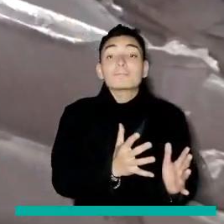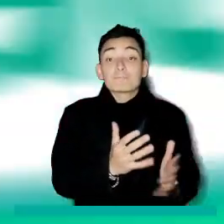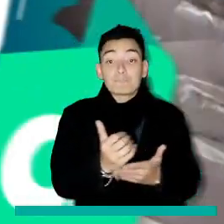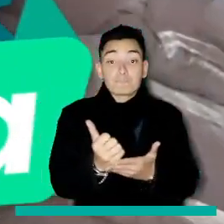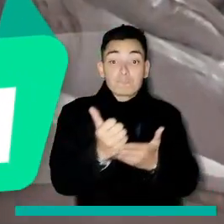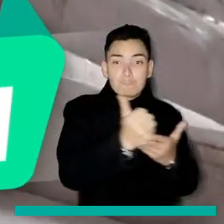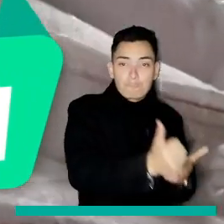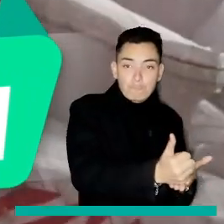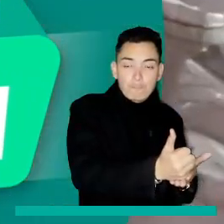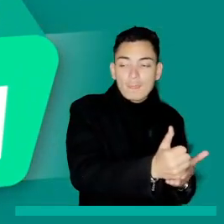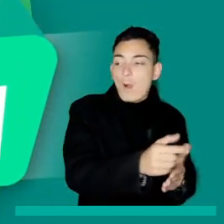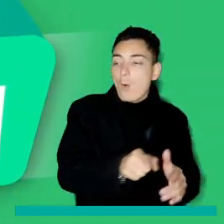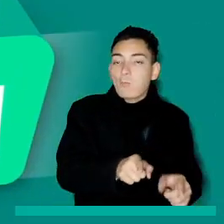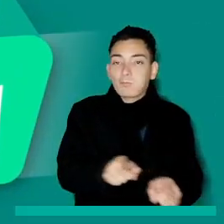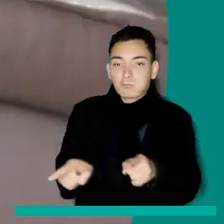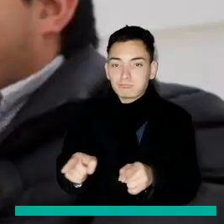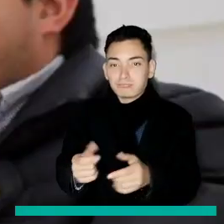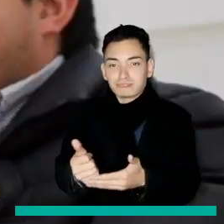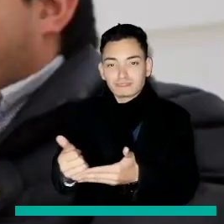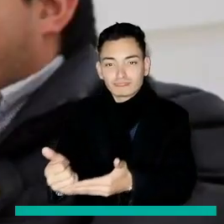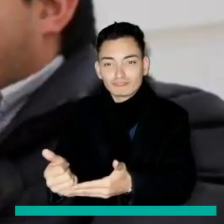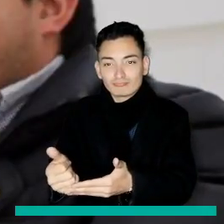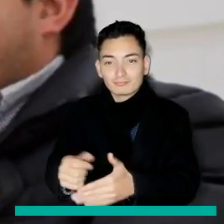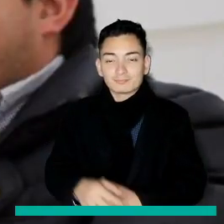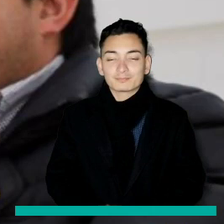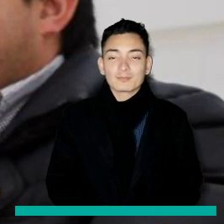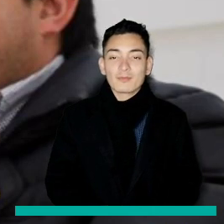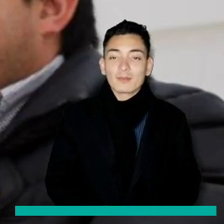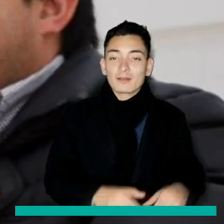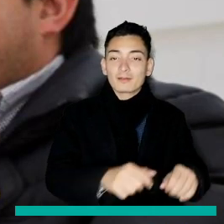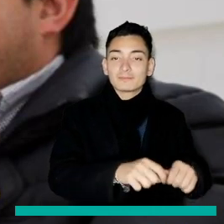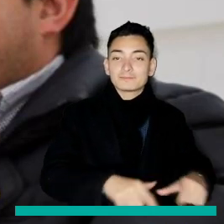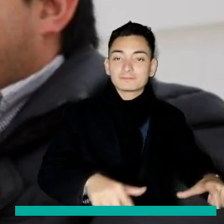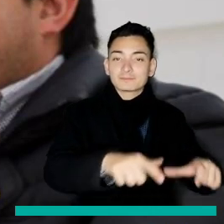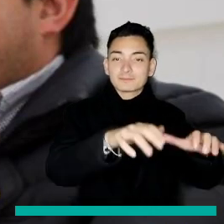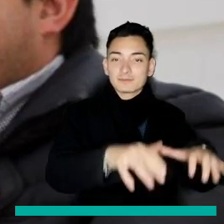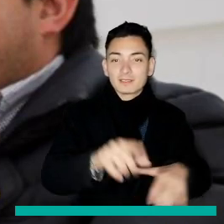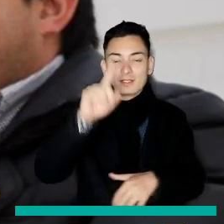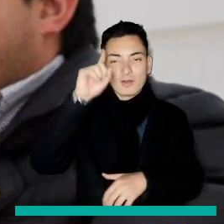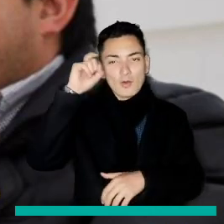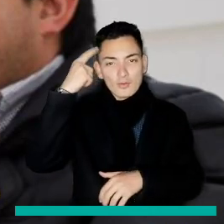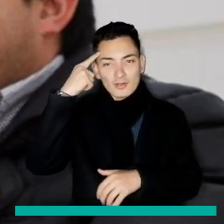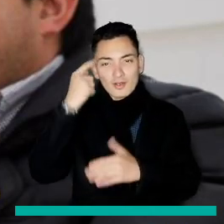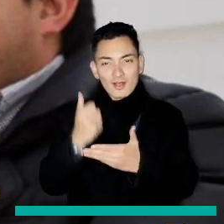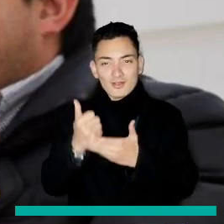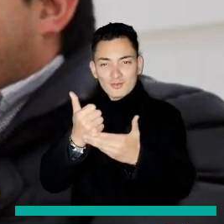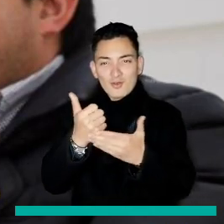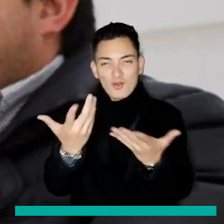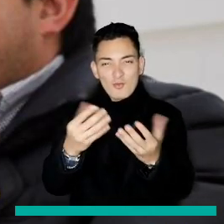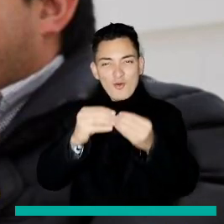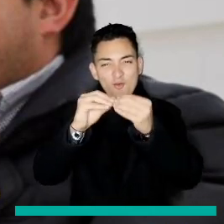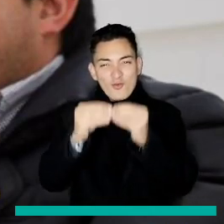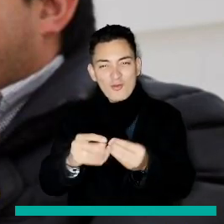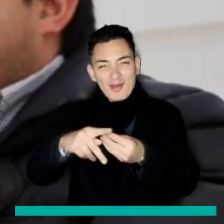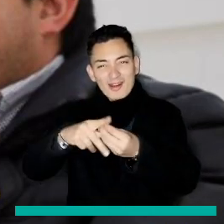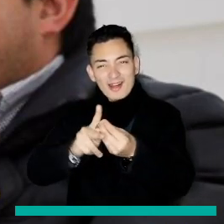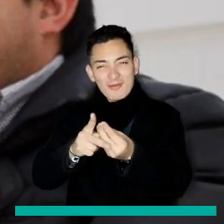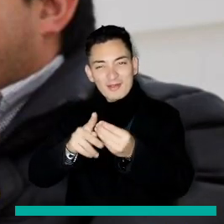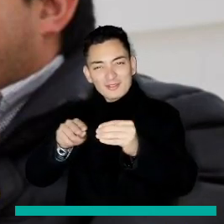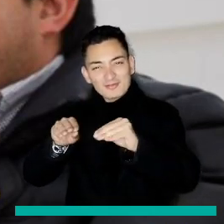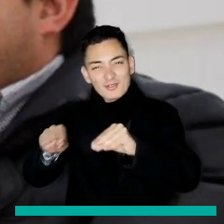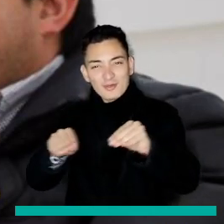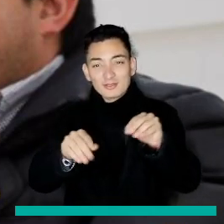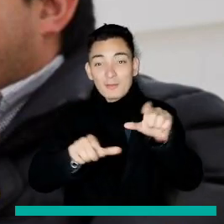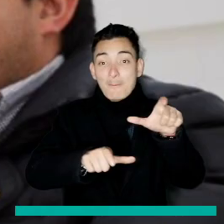precisamente con los beneficiarios de los municipios que... Secretaría de Gobierno realizó el taller sobre herramientas para la atención y protección